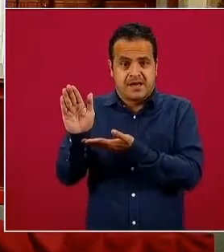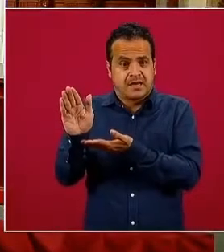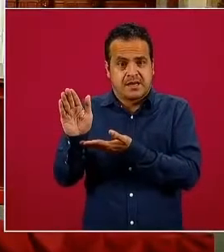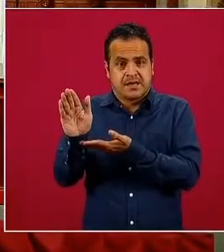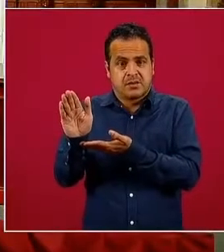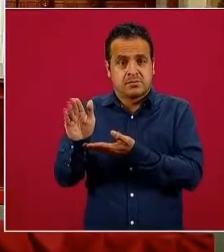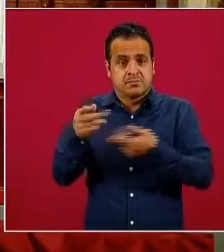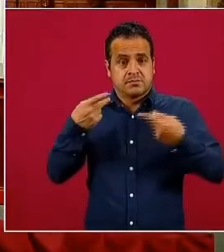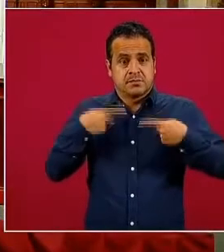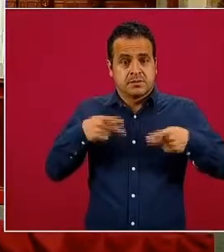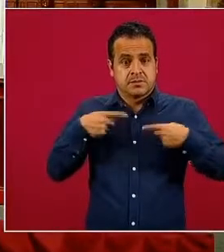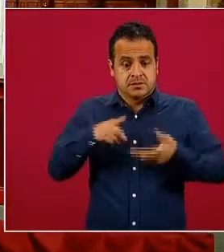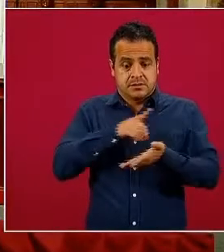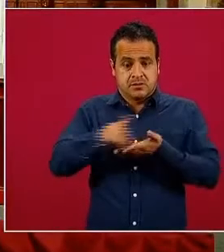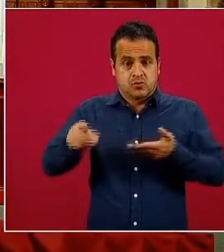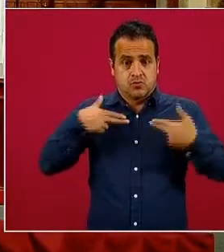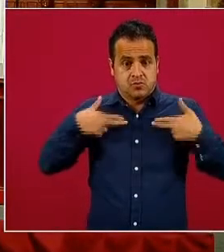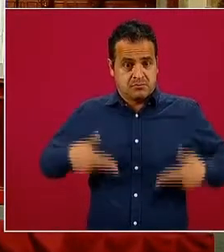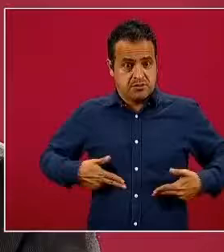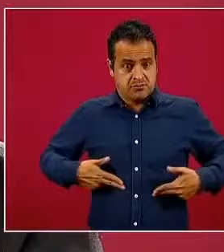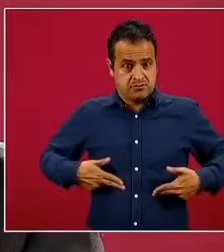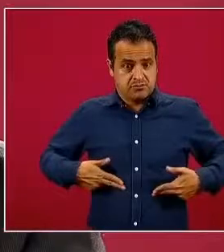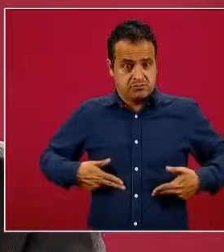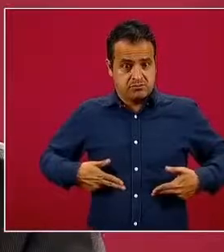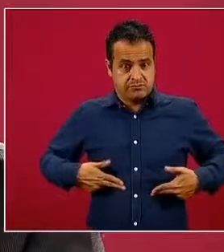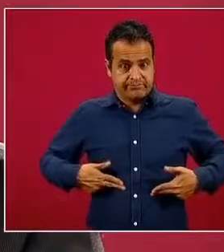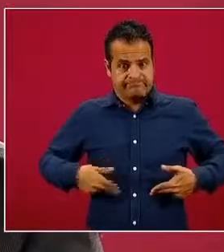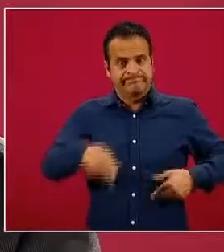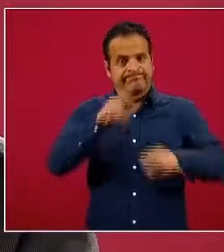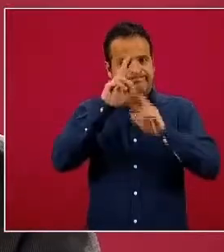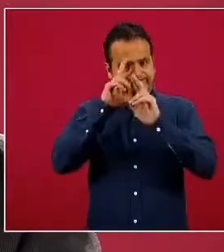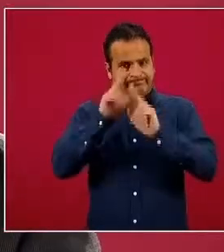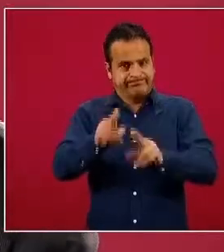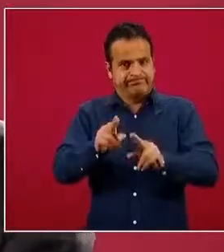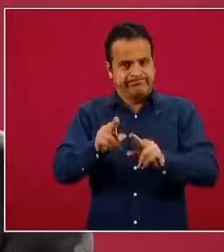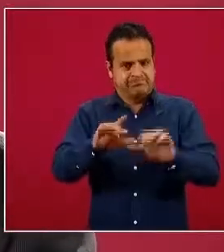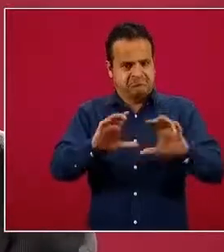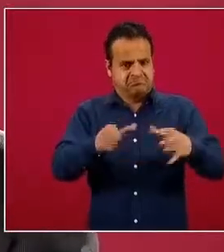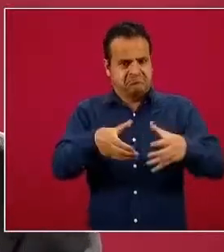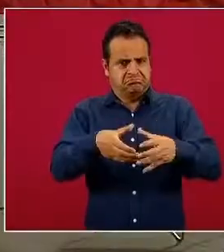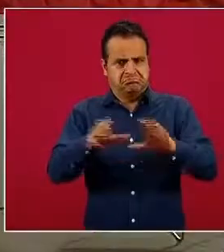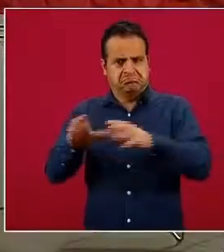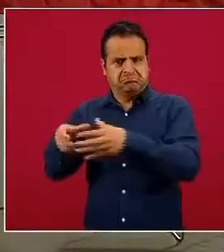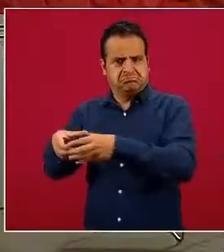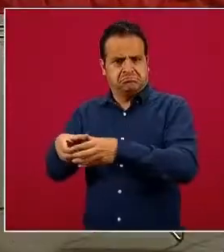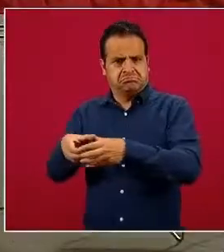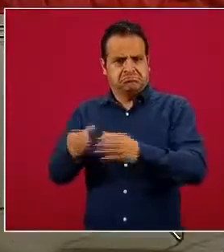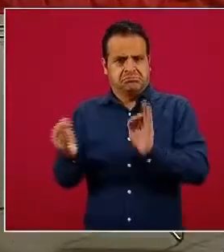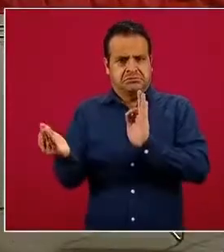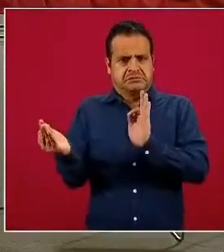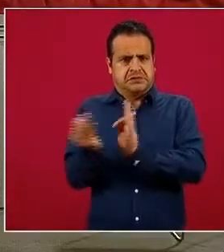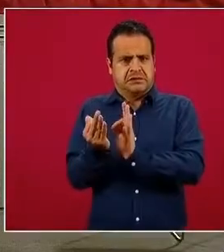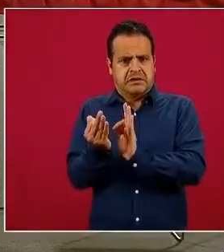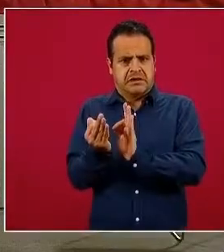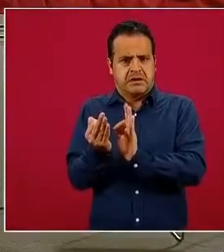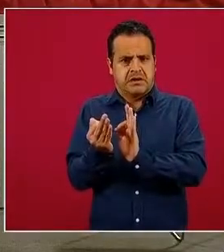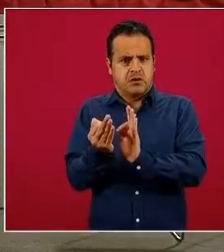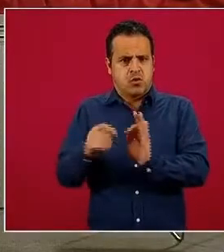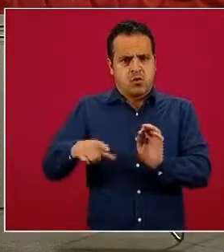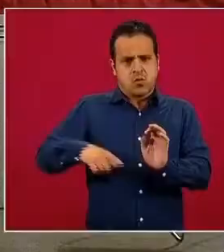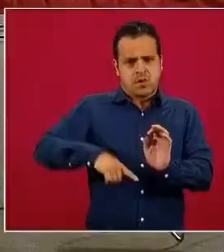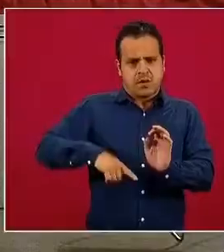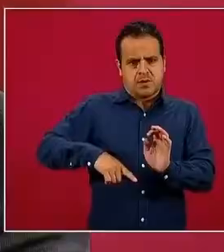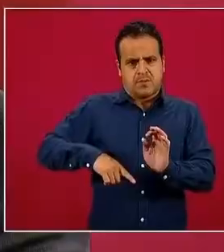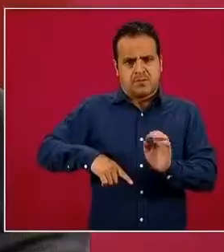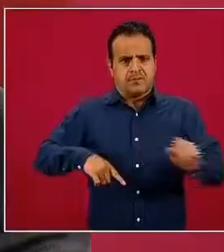humanos. Simplemente son comunidades que vienen de una localidad, que se pongan de acuerdo los dos gobiernos o los gobiernos de los